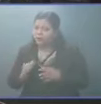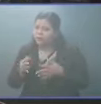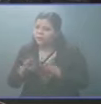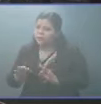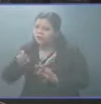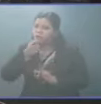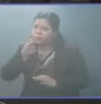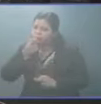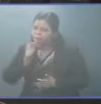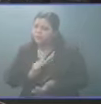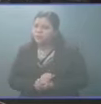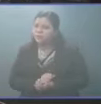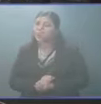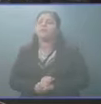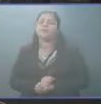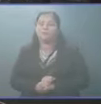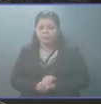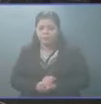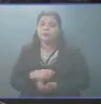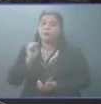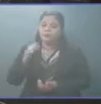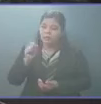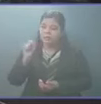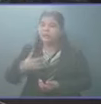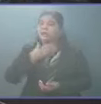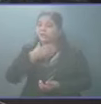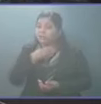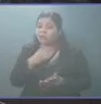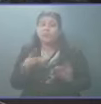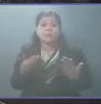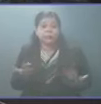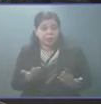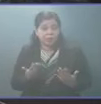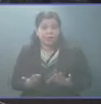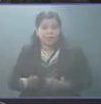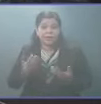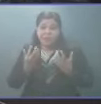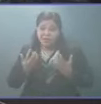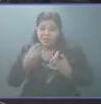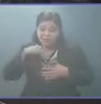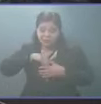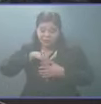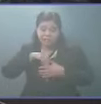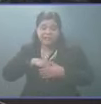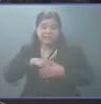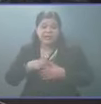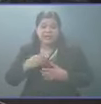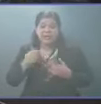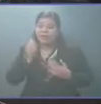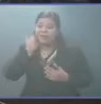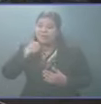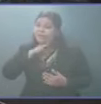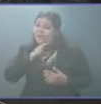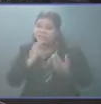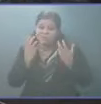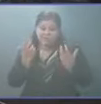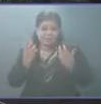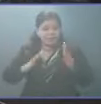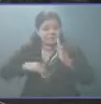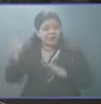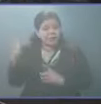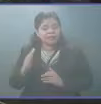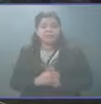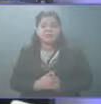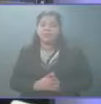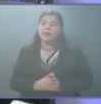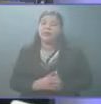Sí, mire, yo pienso que es más complicado, primero porque las enfermedades, en comparación con el niño, las enfermedades en el mayor sí